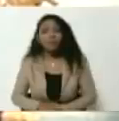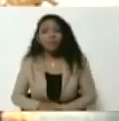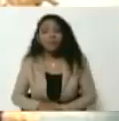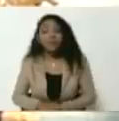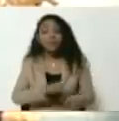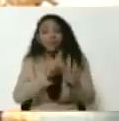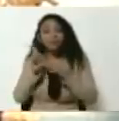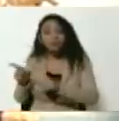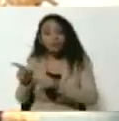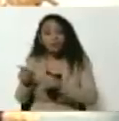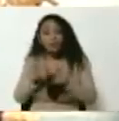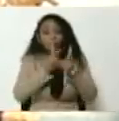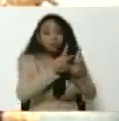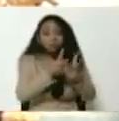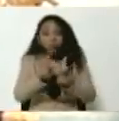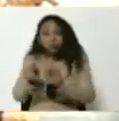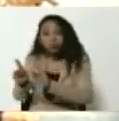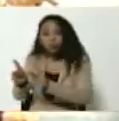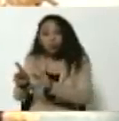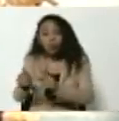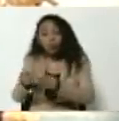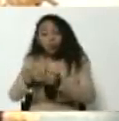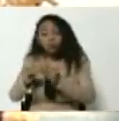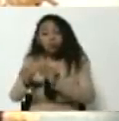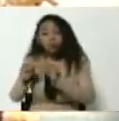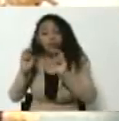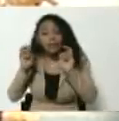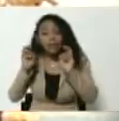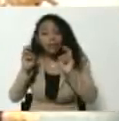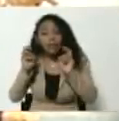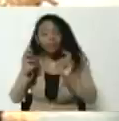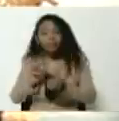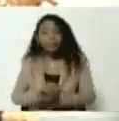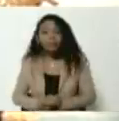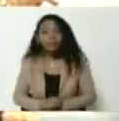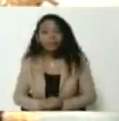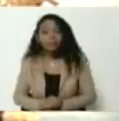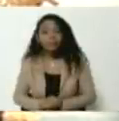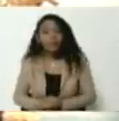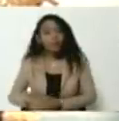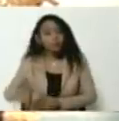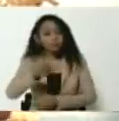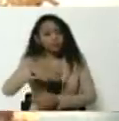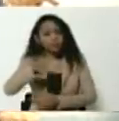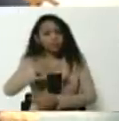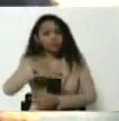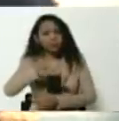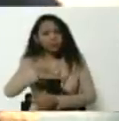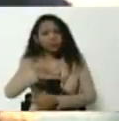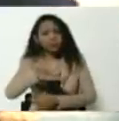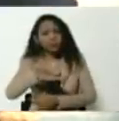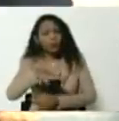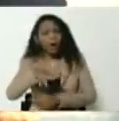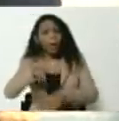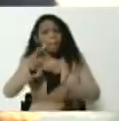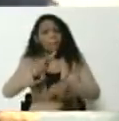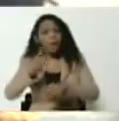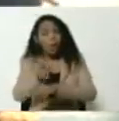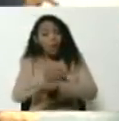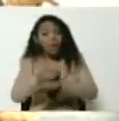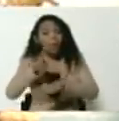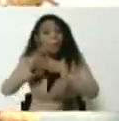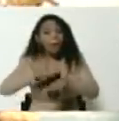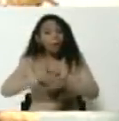allí planifican los hechos delictuales, donde Paraguay, el gobierno de Paraguay